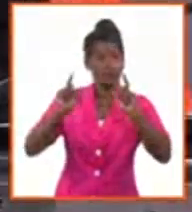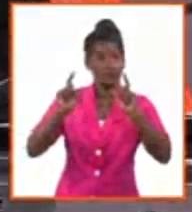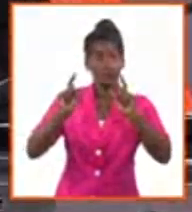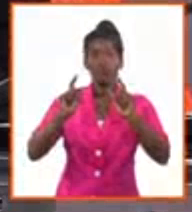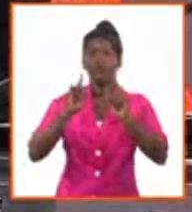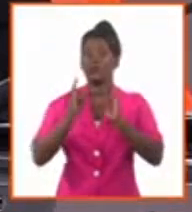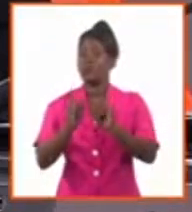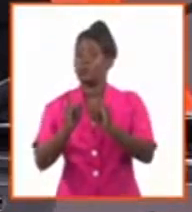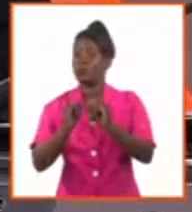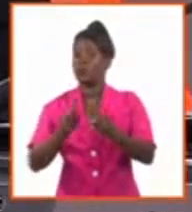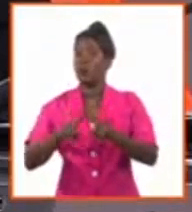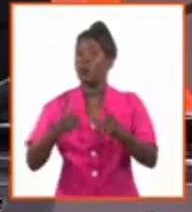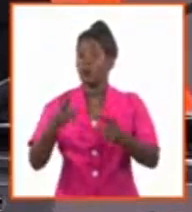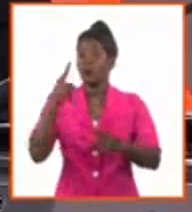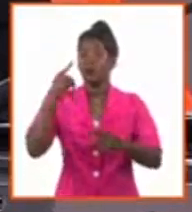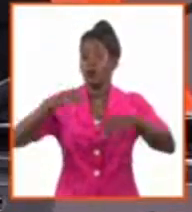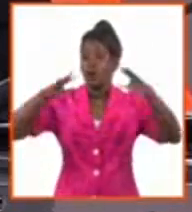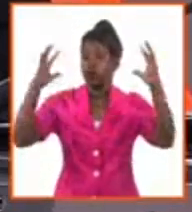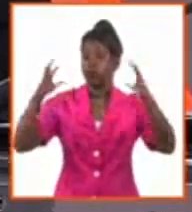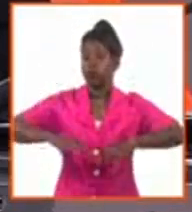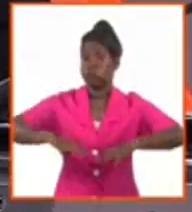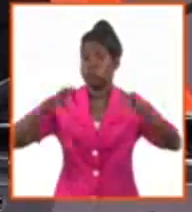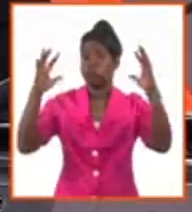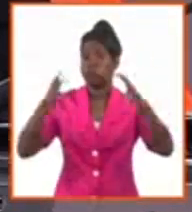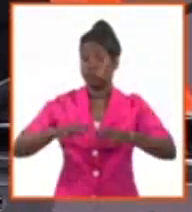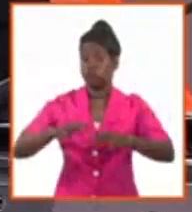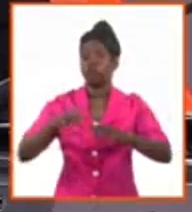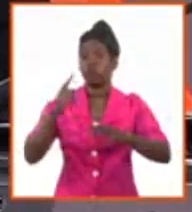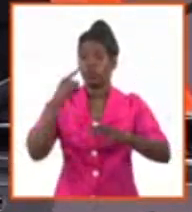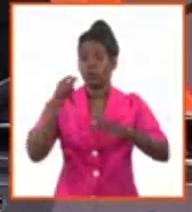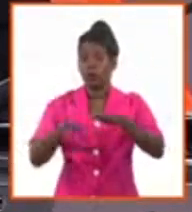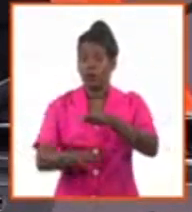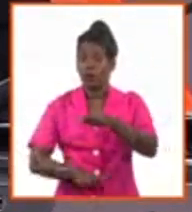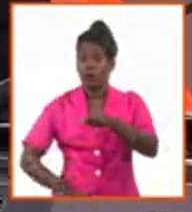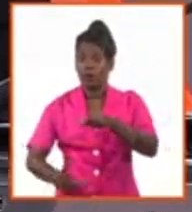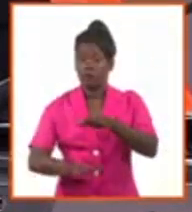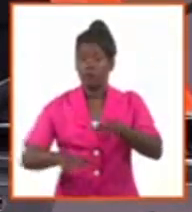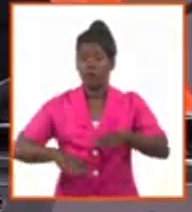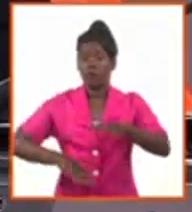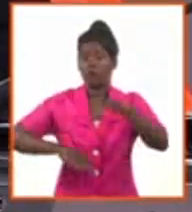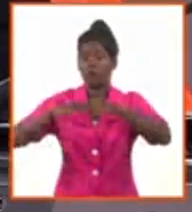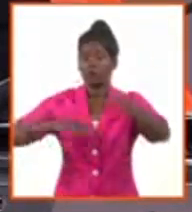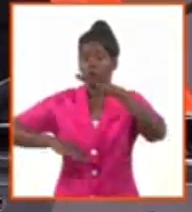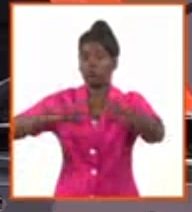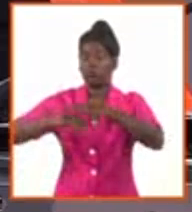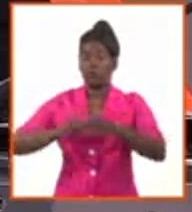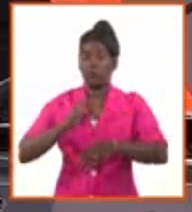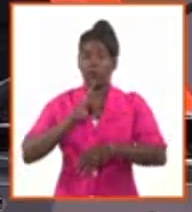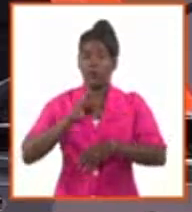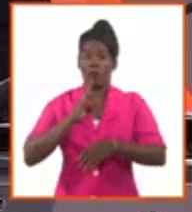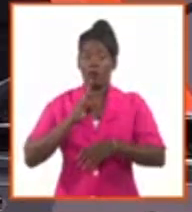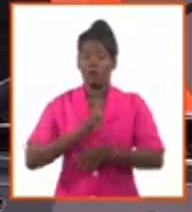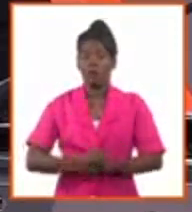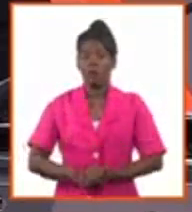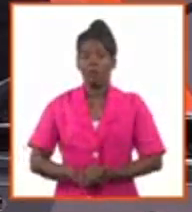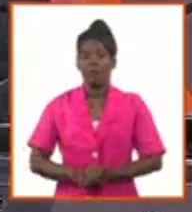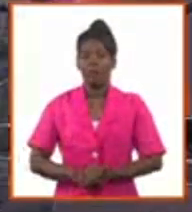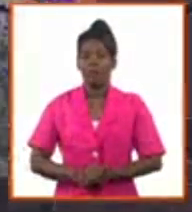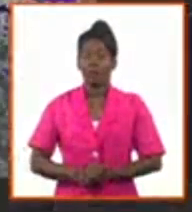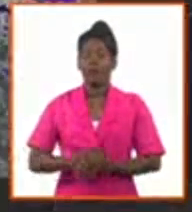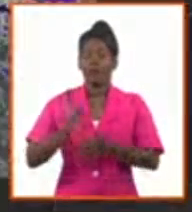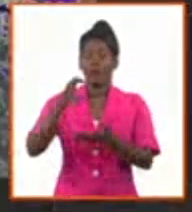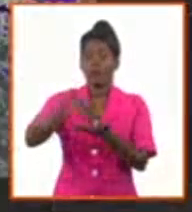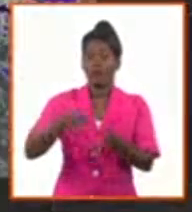hidrometeorológica debido a la saturación de los suelos, principalmente en zonas bajas y de mal drenaje. El Centro de Pronósticos del Instituto de